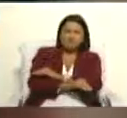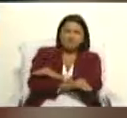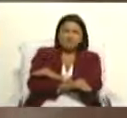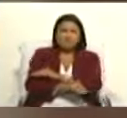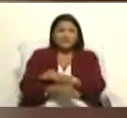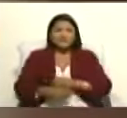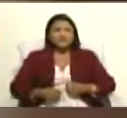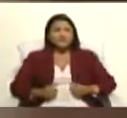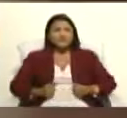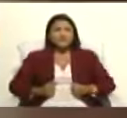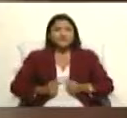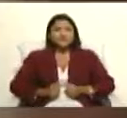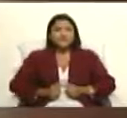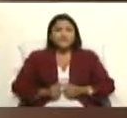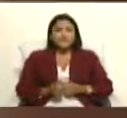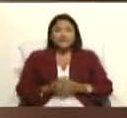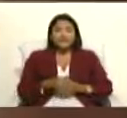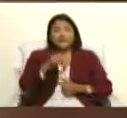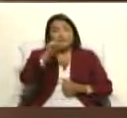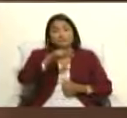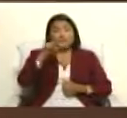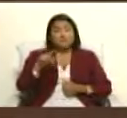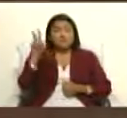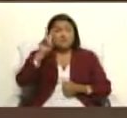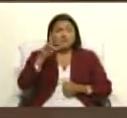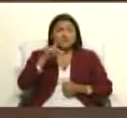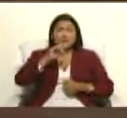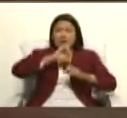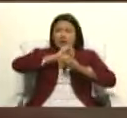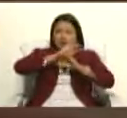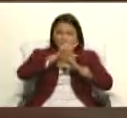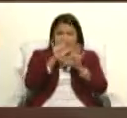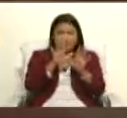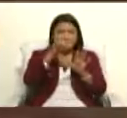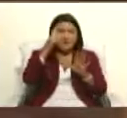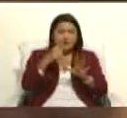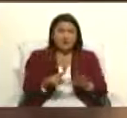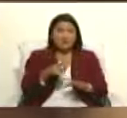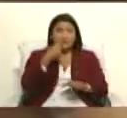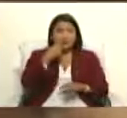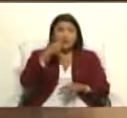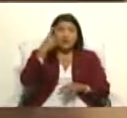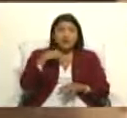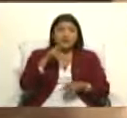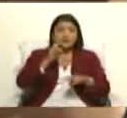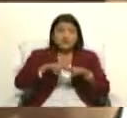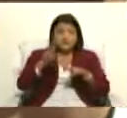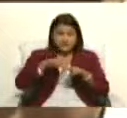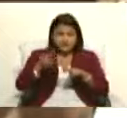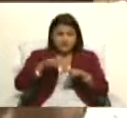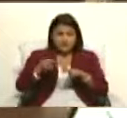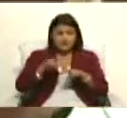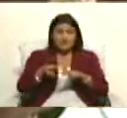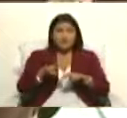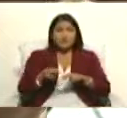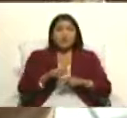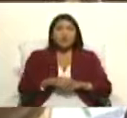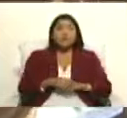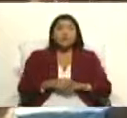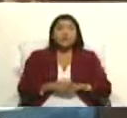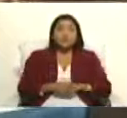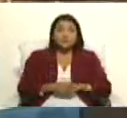Justicia Yo creo que el pueblo de Venezuela está muy claro ayer estos niños de los colegios hicieron un ejercicio